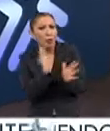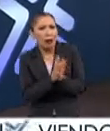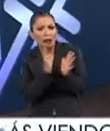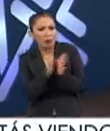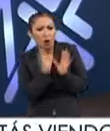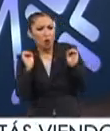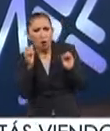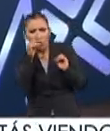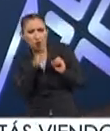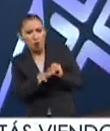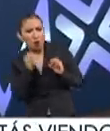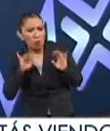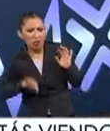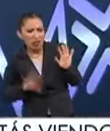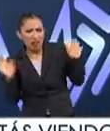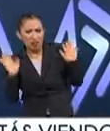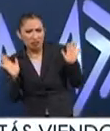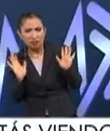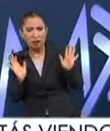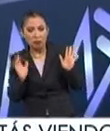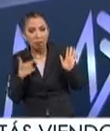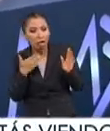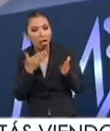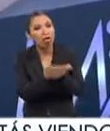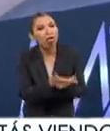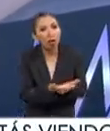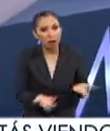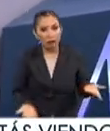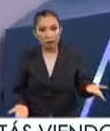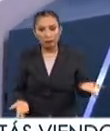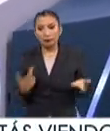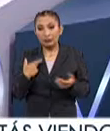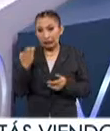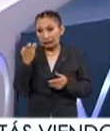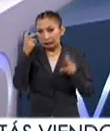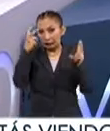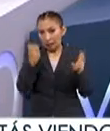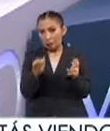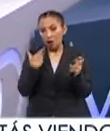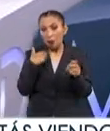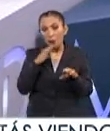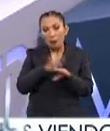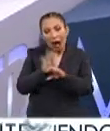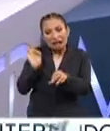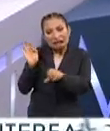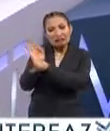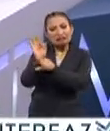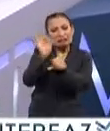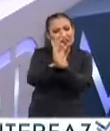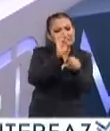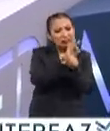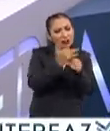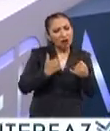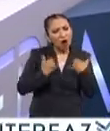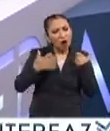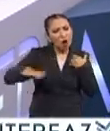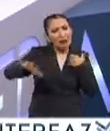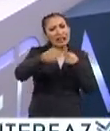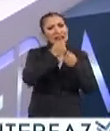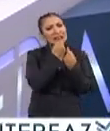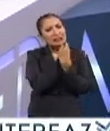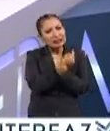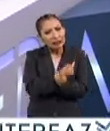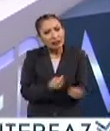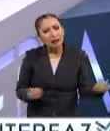participar, ni eras violento, ni te interesaba, ¿no? Claro. Sobre todo, justamente ese tema, ¿no? Reforzar en los jóvenes y en los